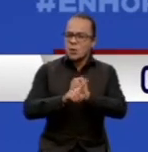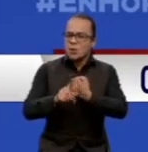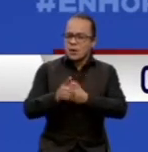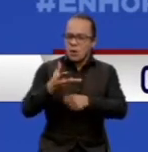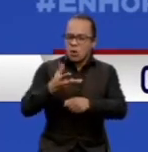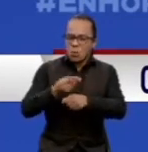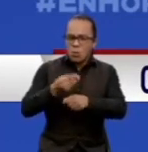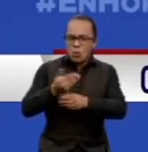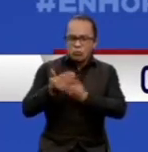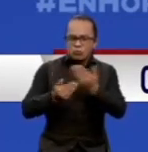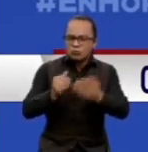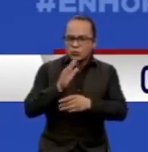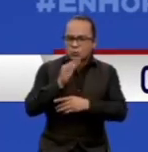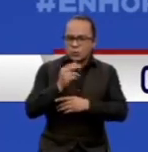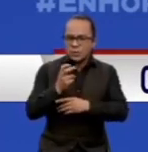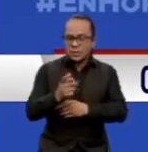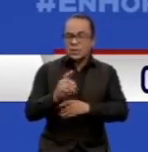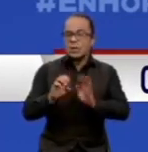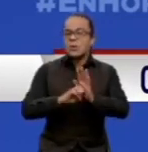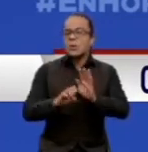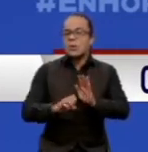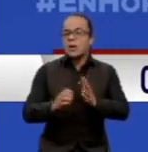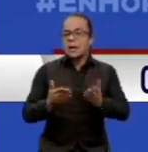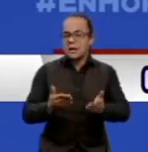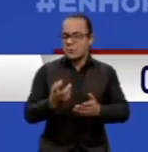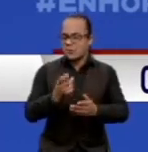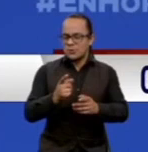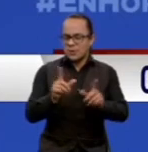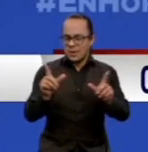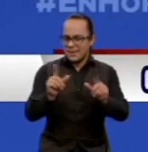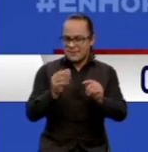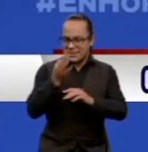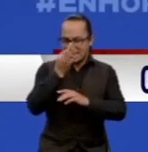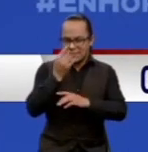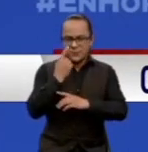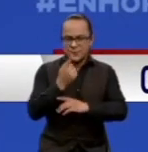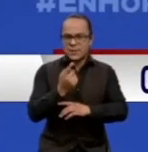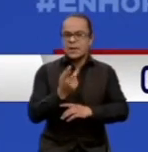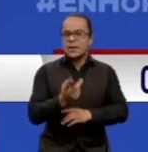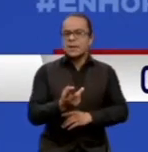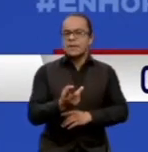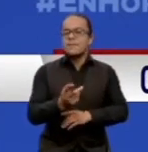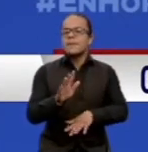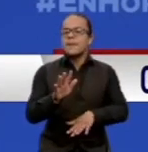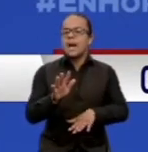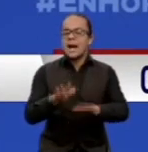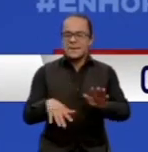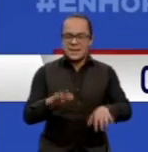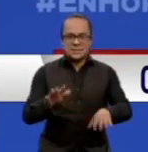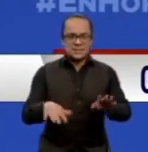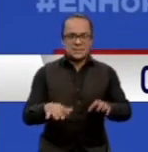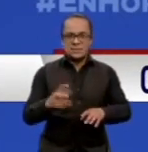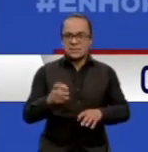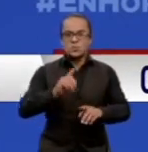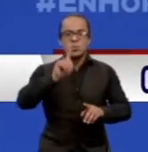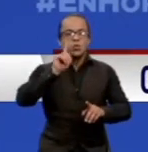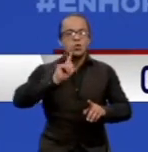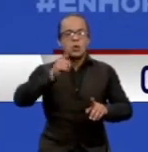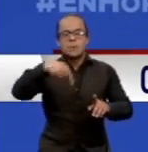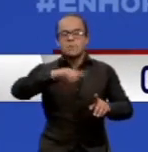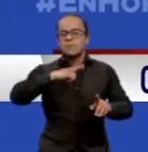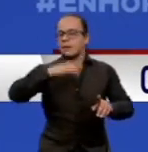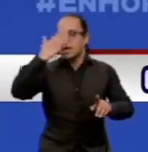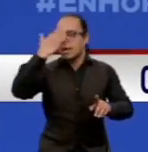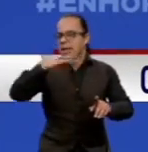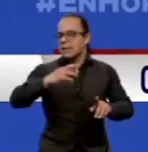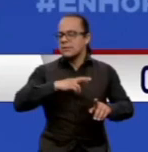esas habilidades, lo voy a poner así para que sea muy fácil de entender, que usualmente las mujeres